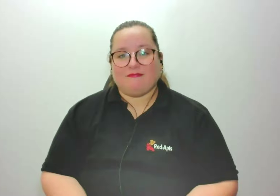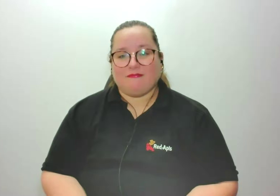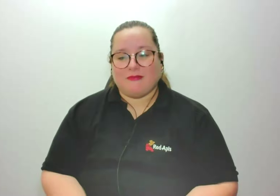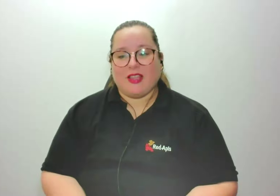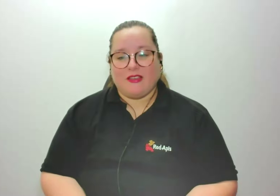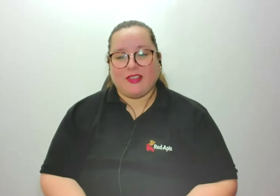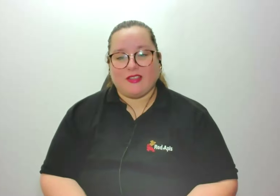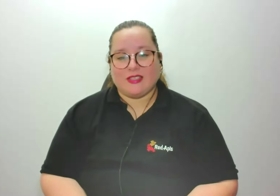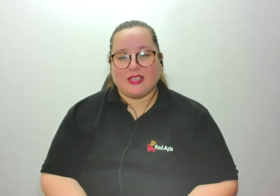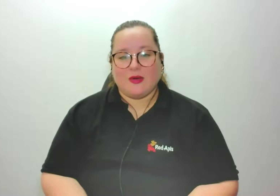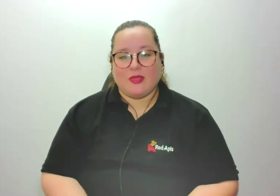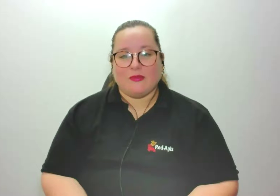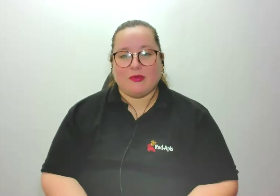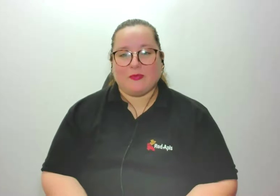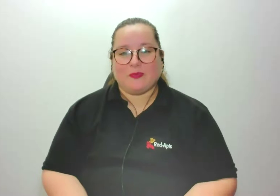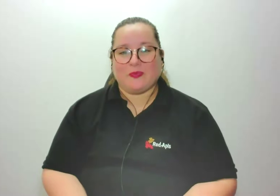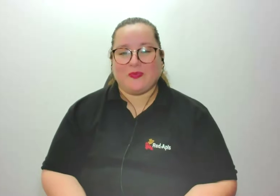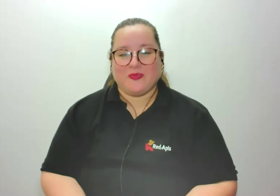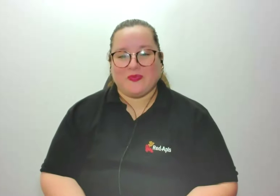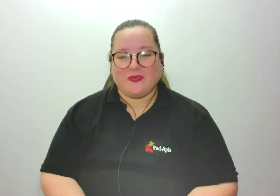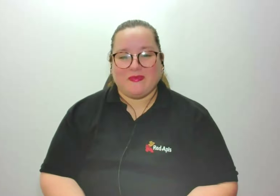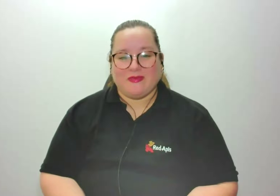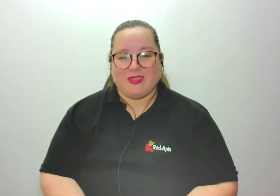Sí, en efecto, sí, sería autismo.